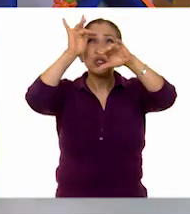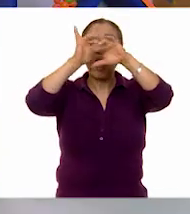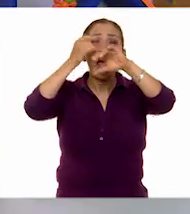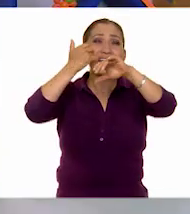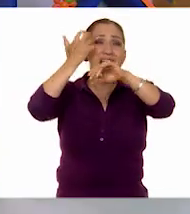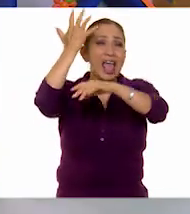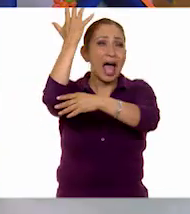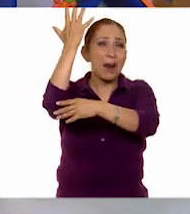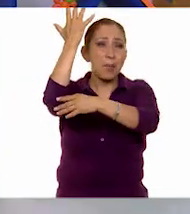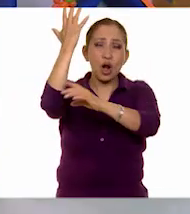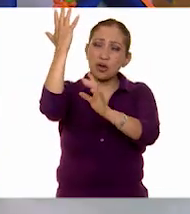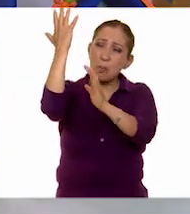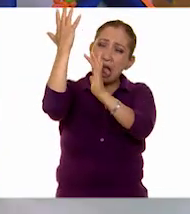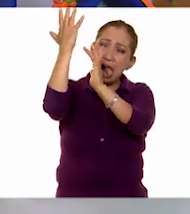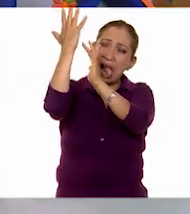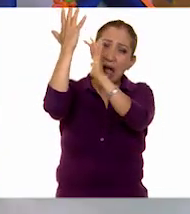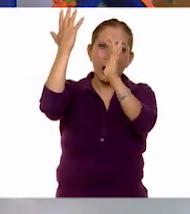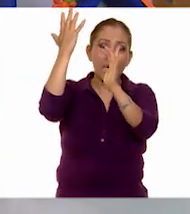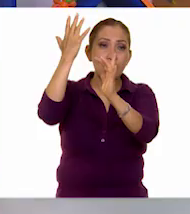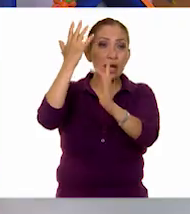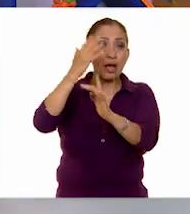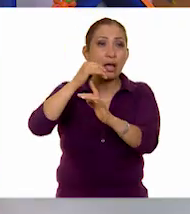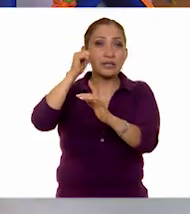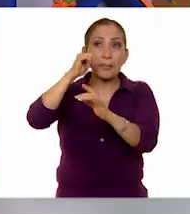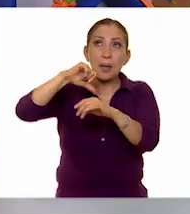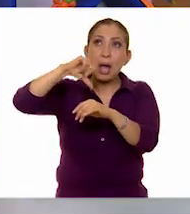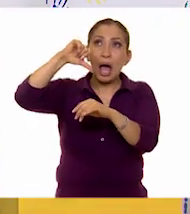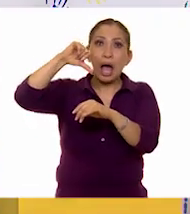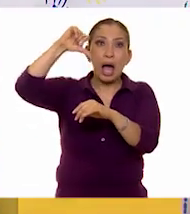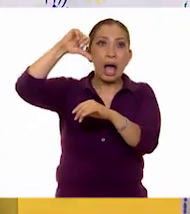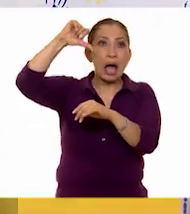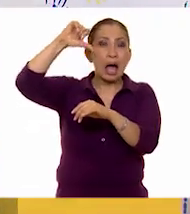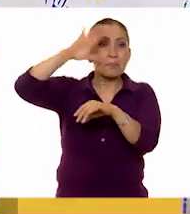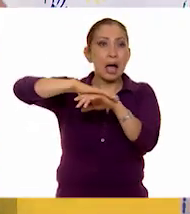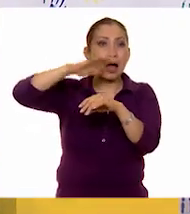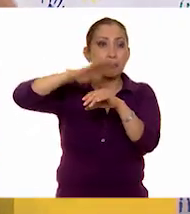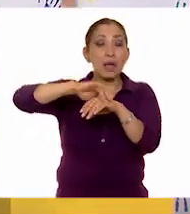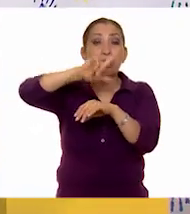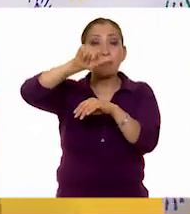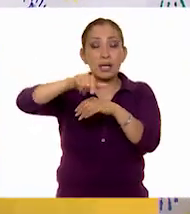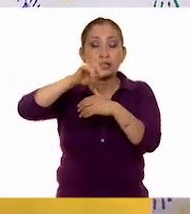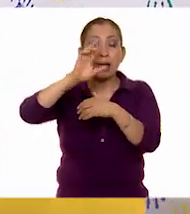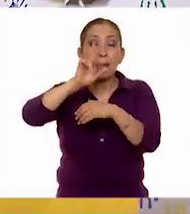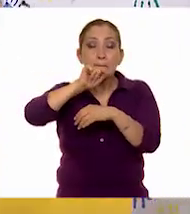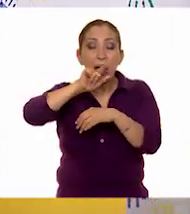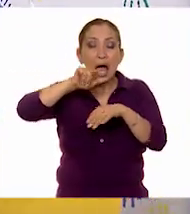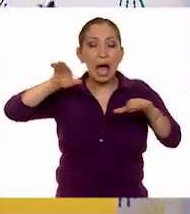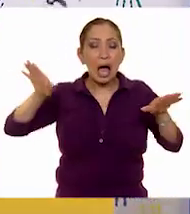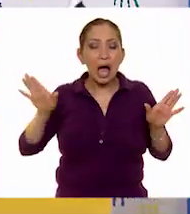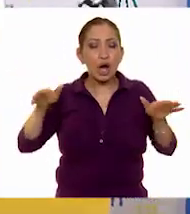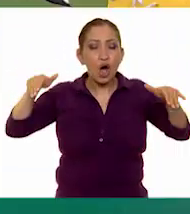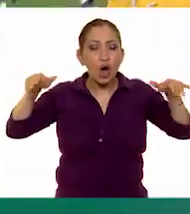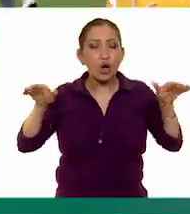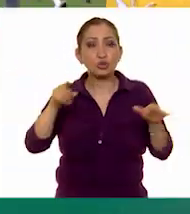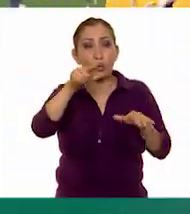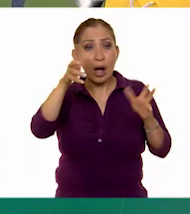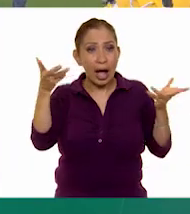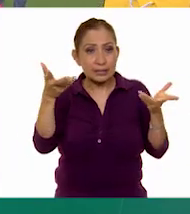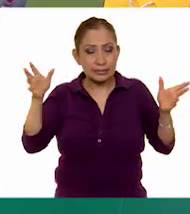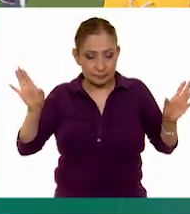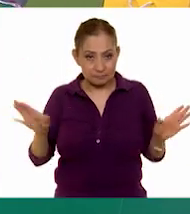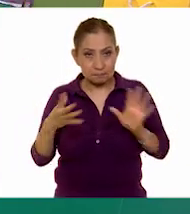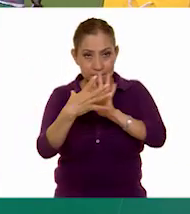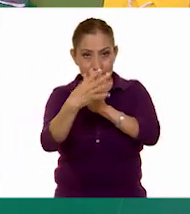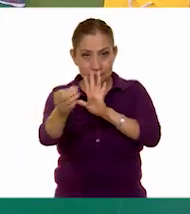las copas de los árboles, que nunca dejan de crecer, vuelan pájaros. Vamos a volar todos como pajaritos. ¿Cómo vuelan